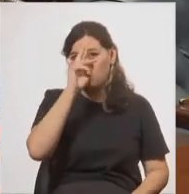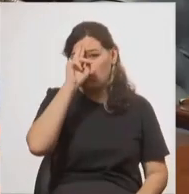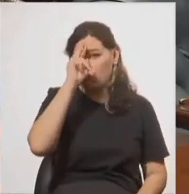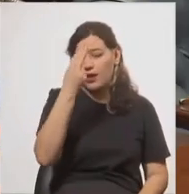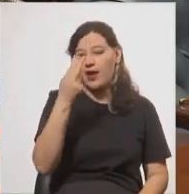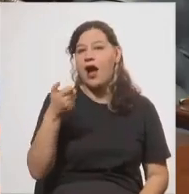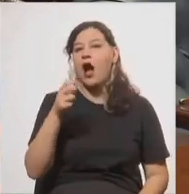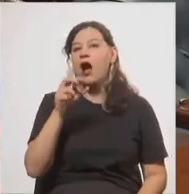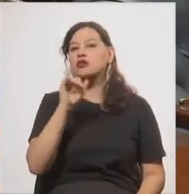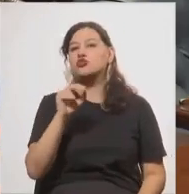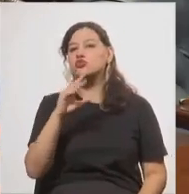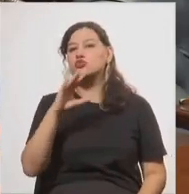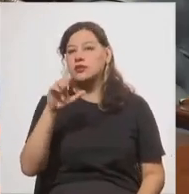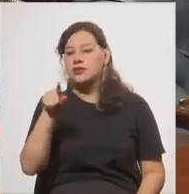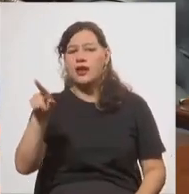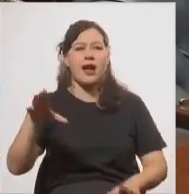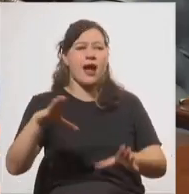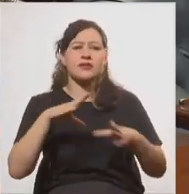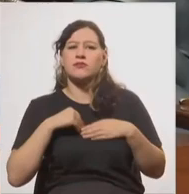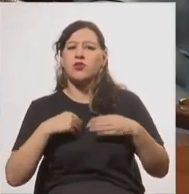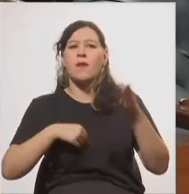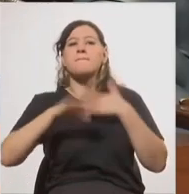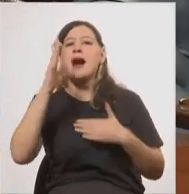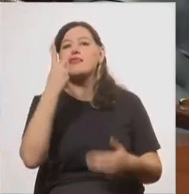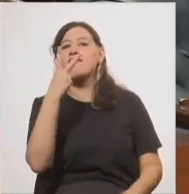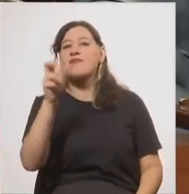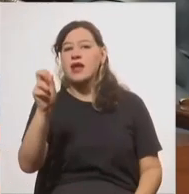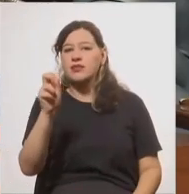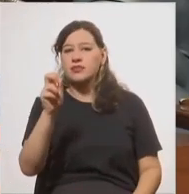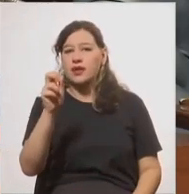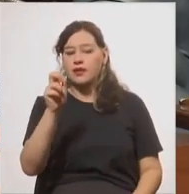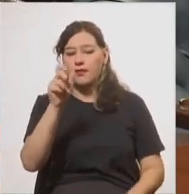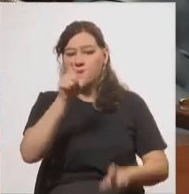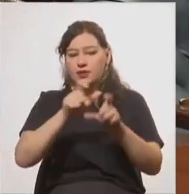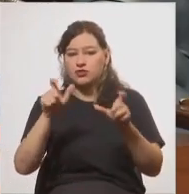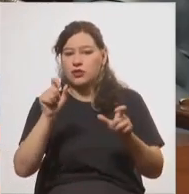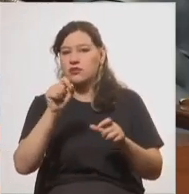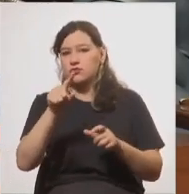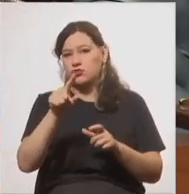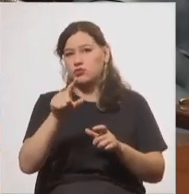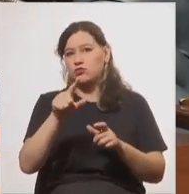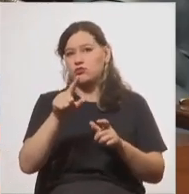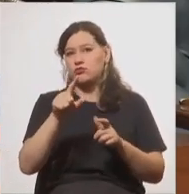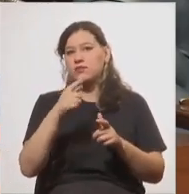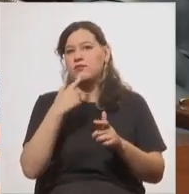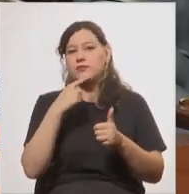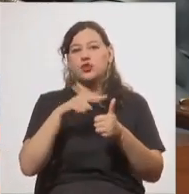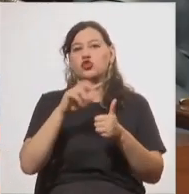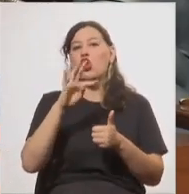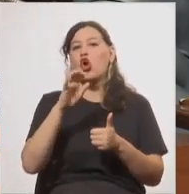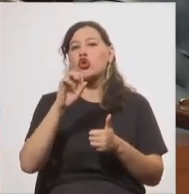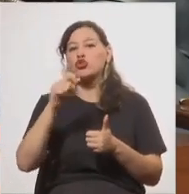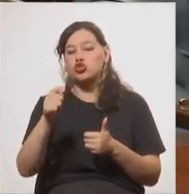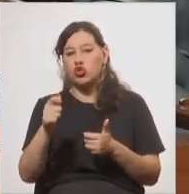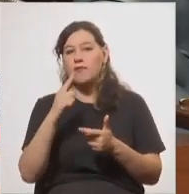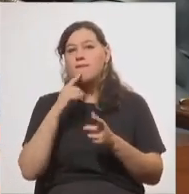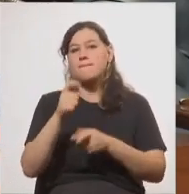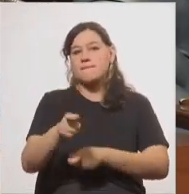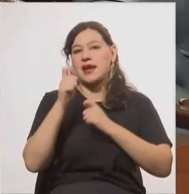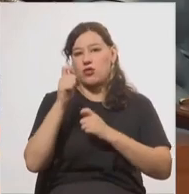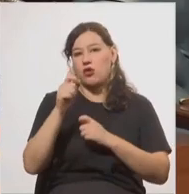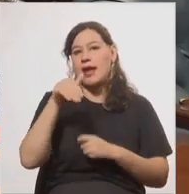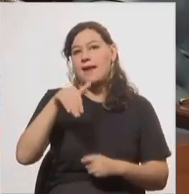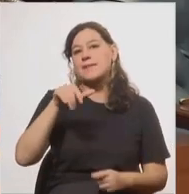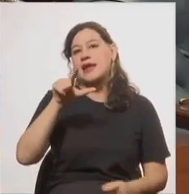Azucena aceptó hacerse cargo de más de 20 causas que le legó y que incluían desde el Toto Veiga, pescador del MLN de